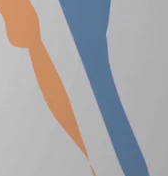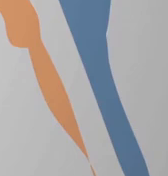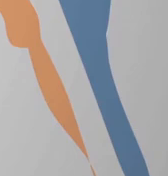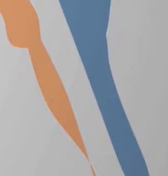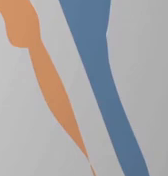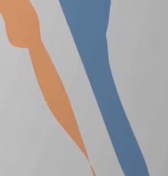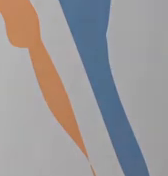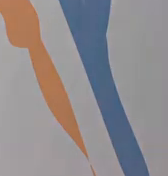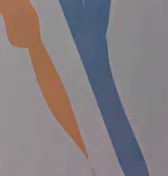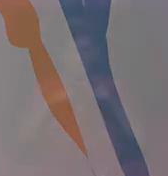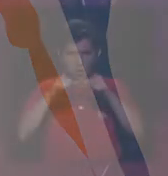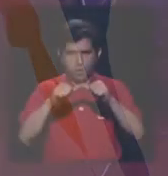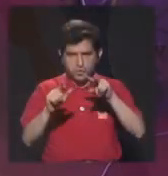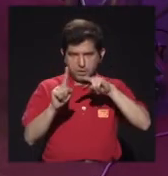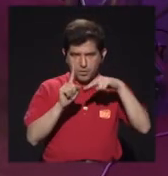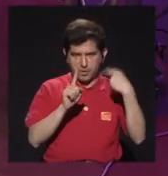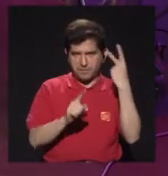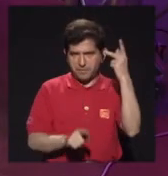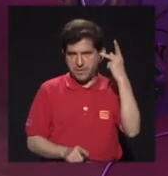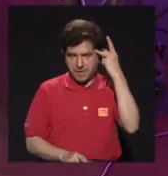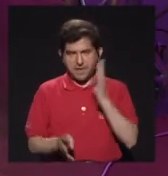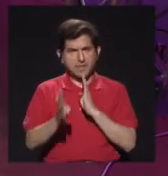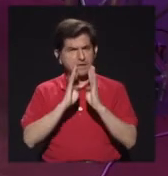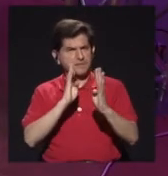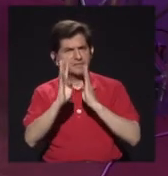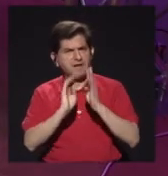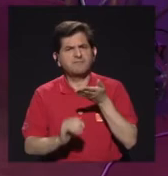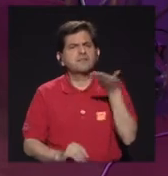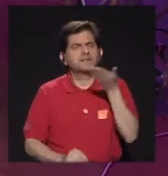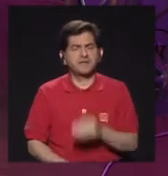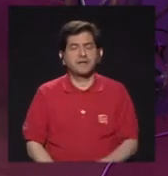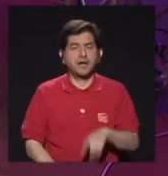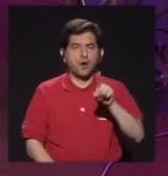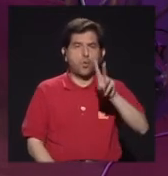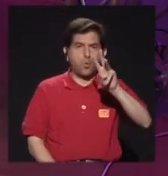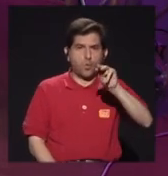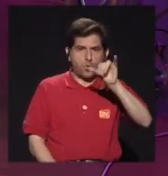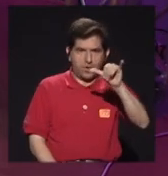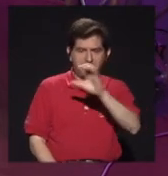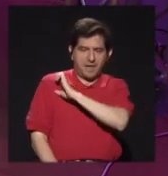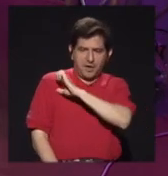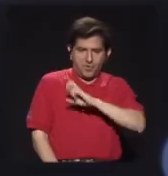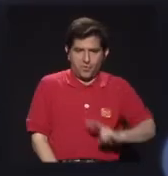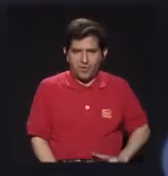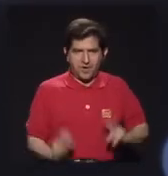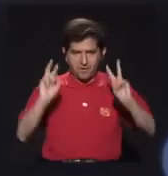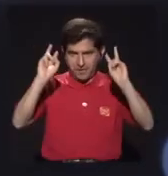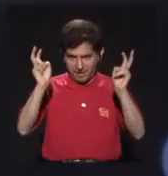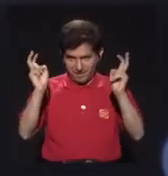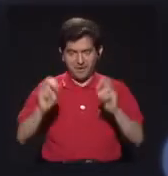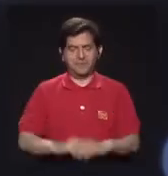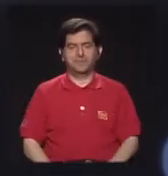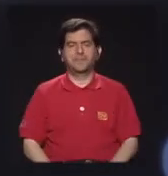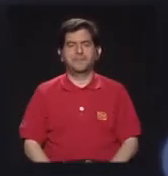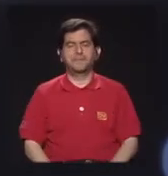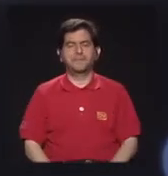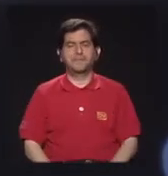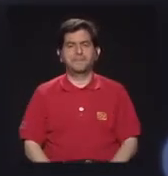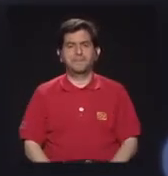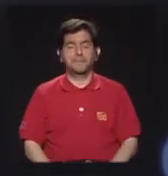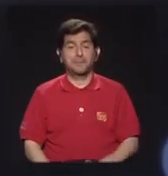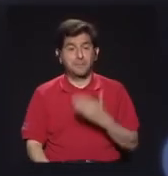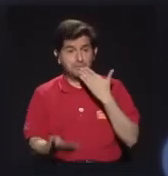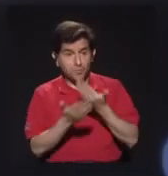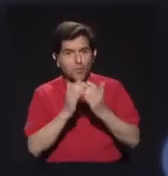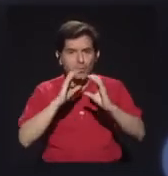volvemos con miradas políticas conversando sobre el primero de mayo evangélico pero está muy